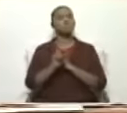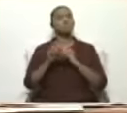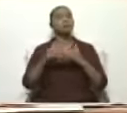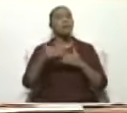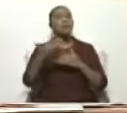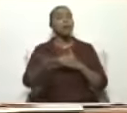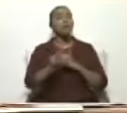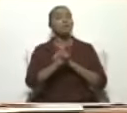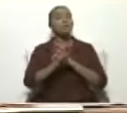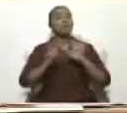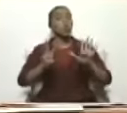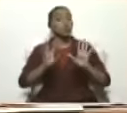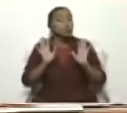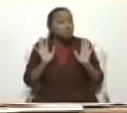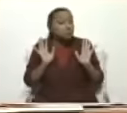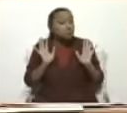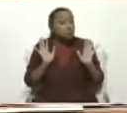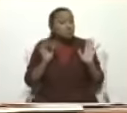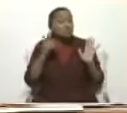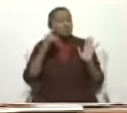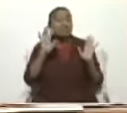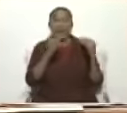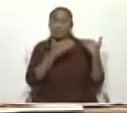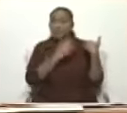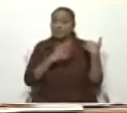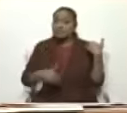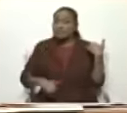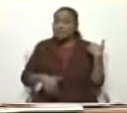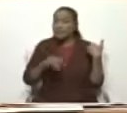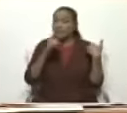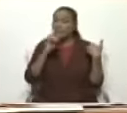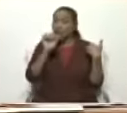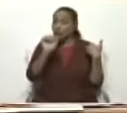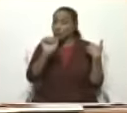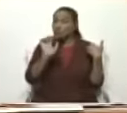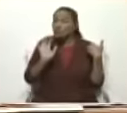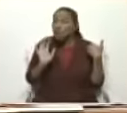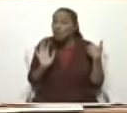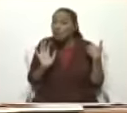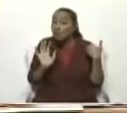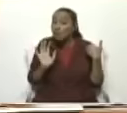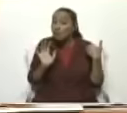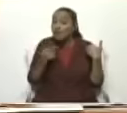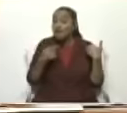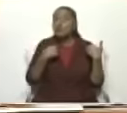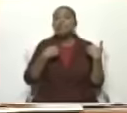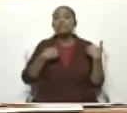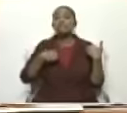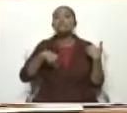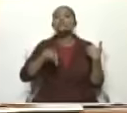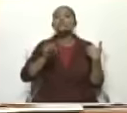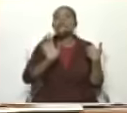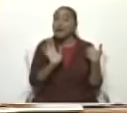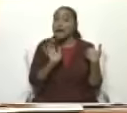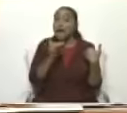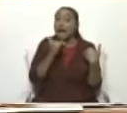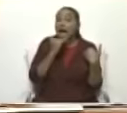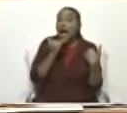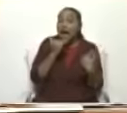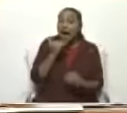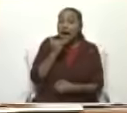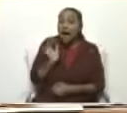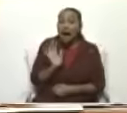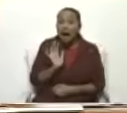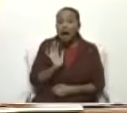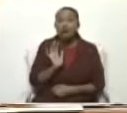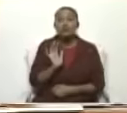si el presidente Nicolás Maduro, imagínate esto, Lefran, tiene en las peores circunstancias, invitando a